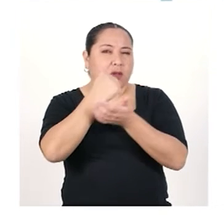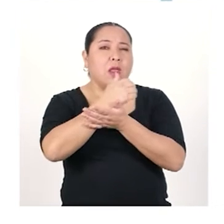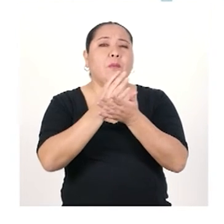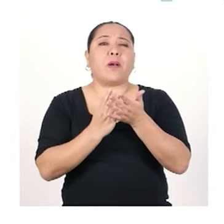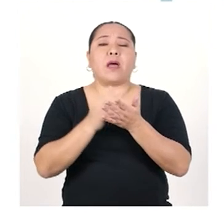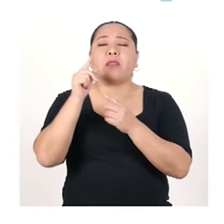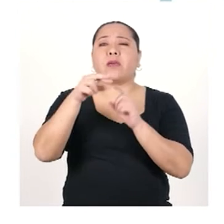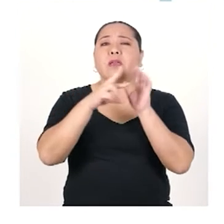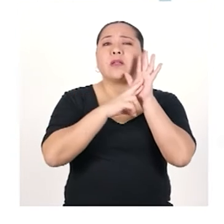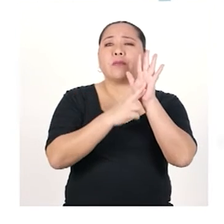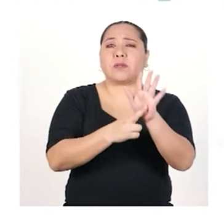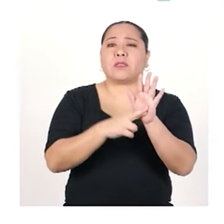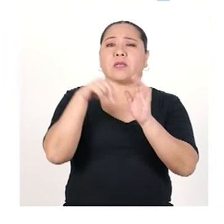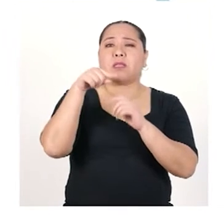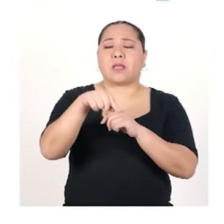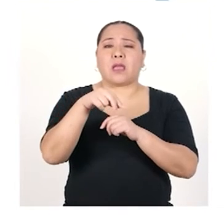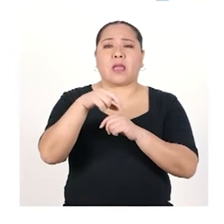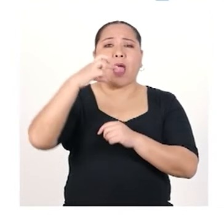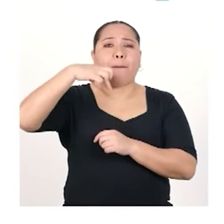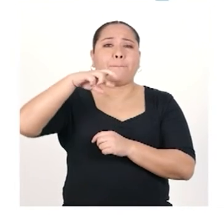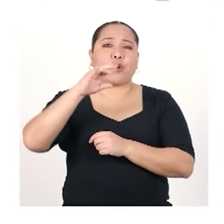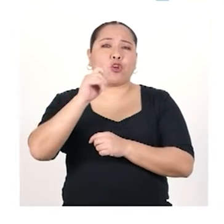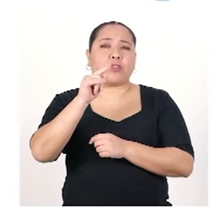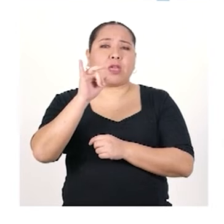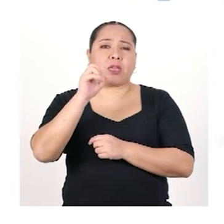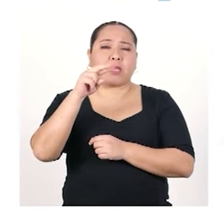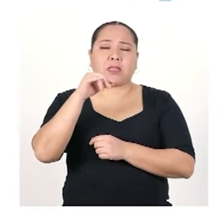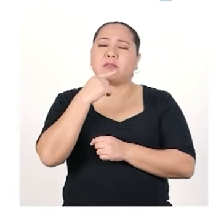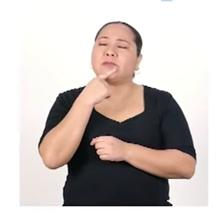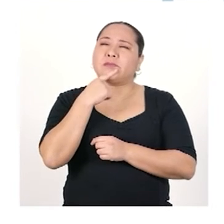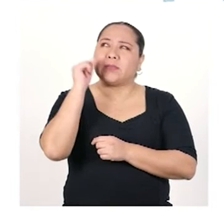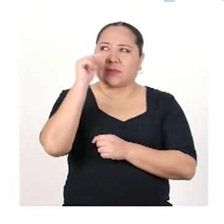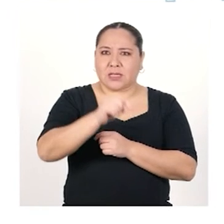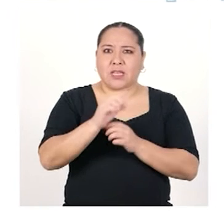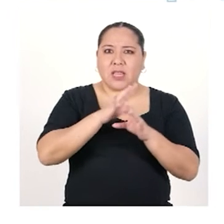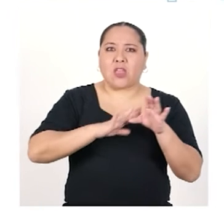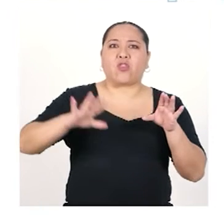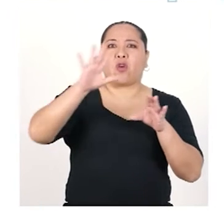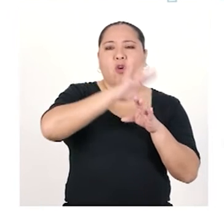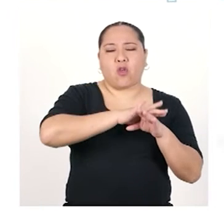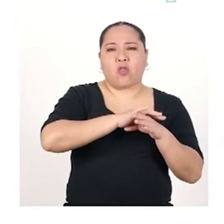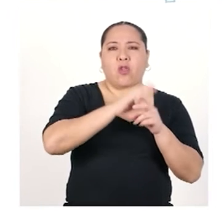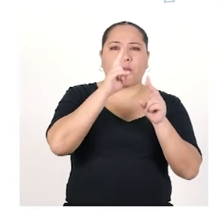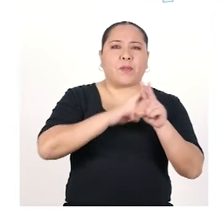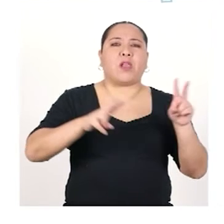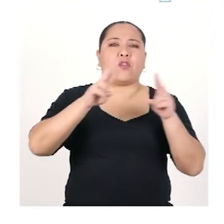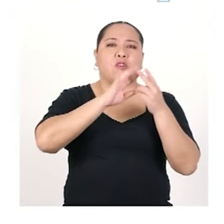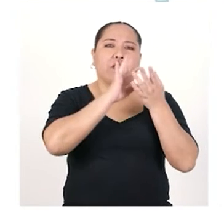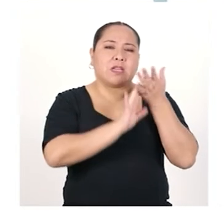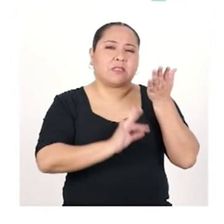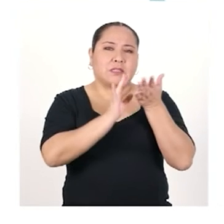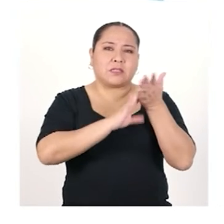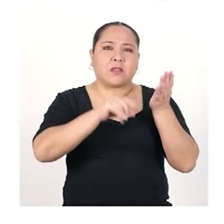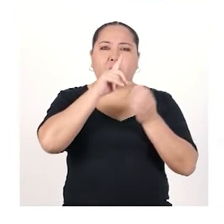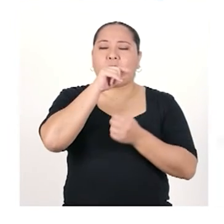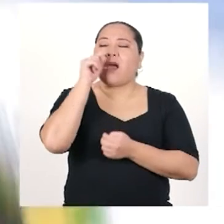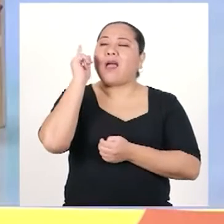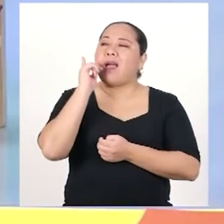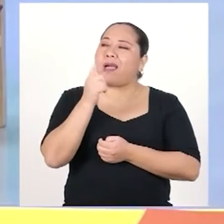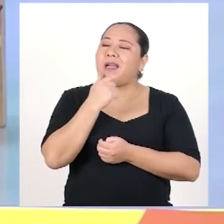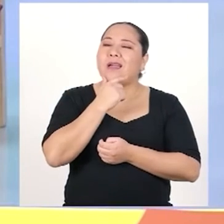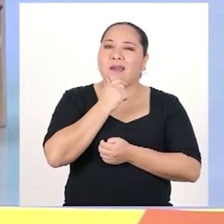qué parte representa las proteínas. Obviamente, respecto del valor nutricional de la sangrecita de